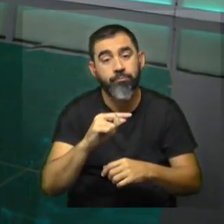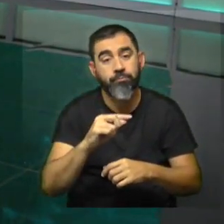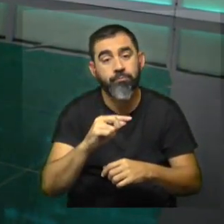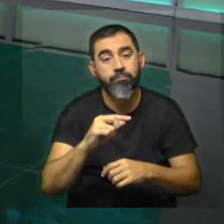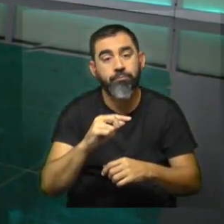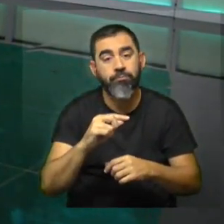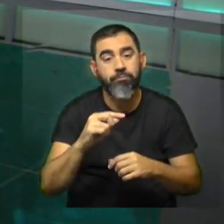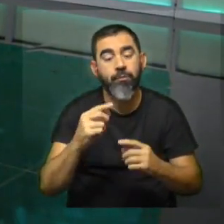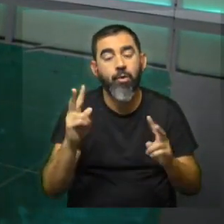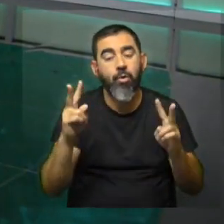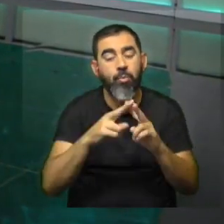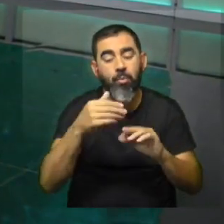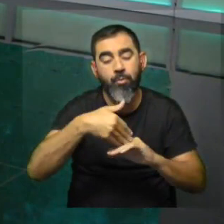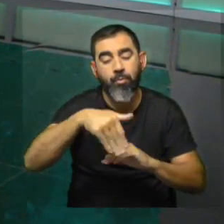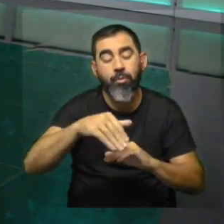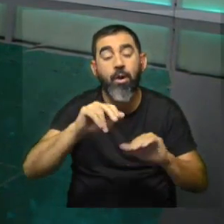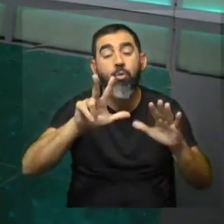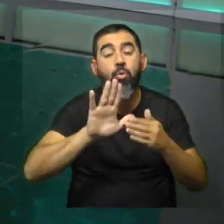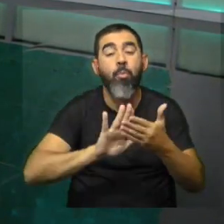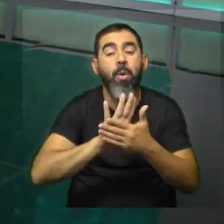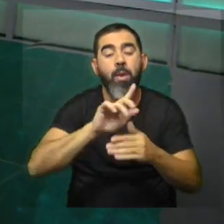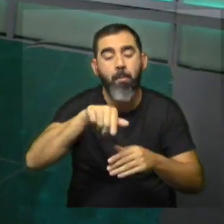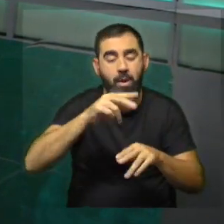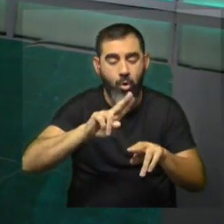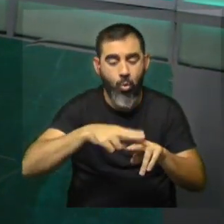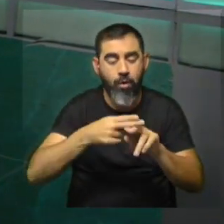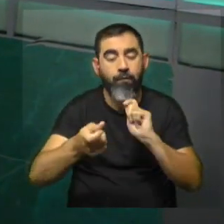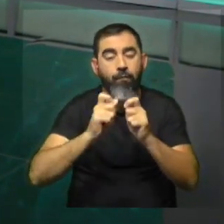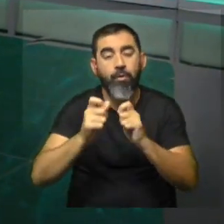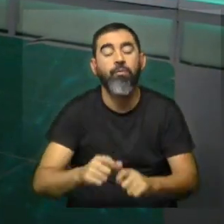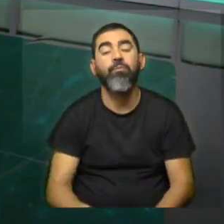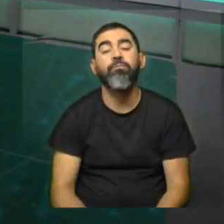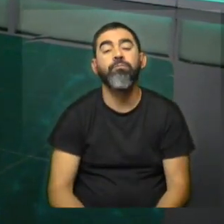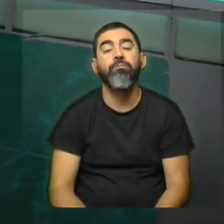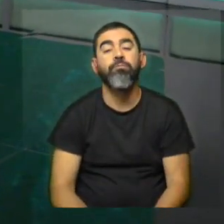mediante, nos vamos a encontrar enseguida nada más y nosotros a las 8 mañana estaremos aquí con las primeras noticias.